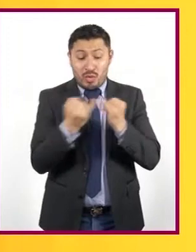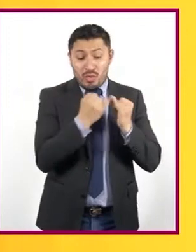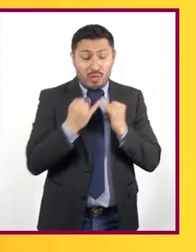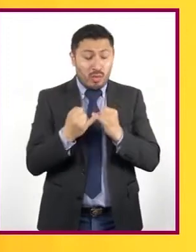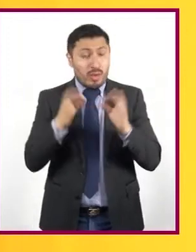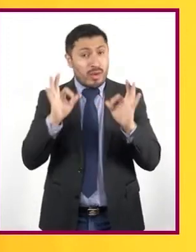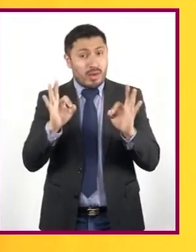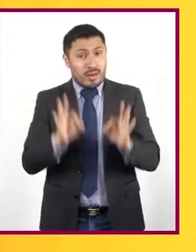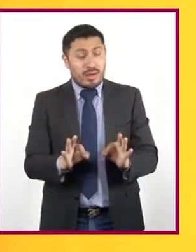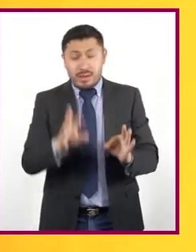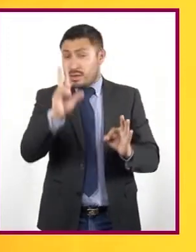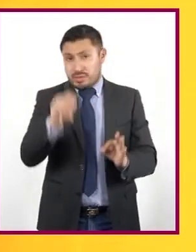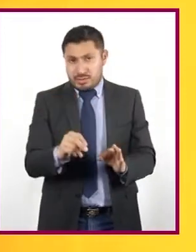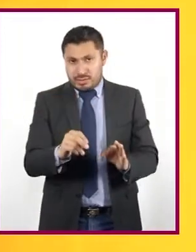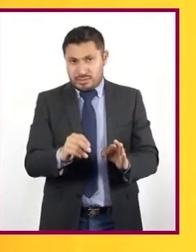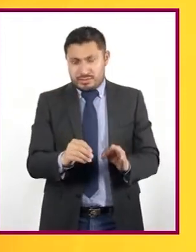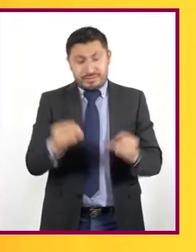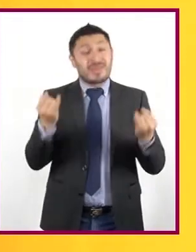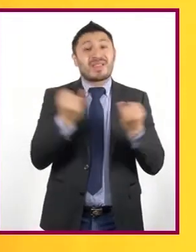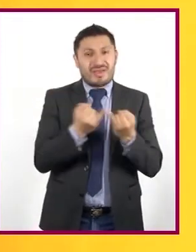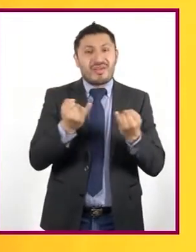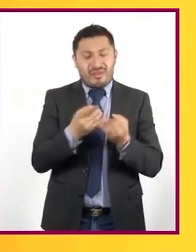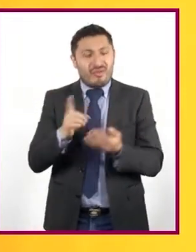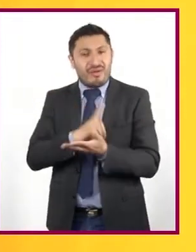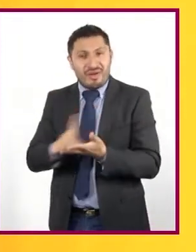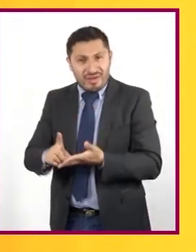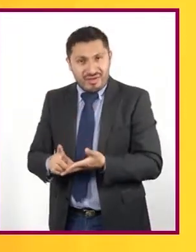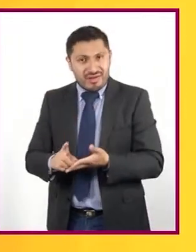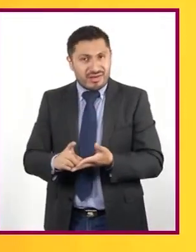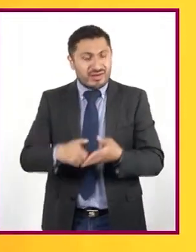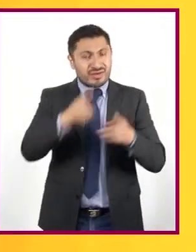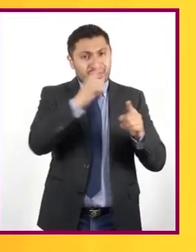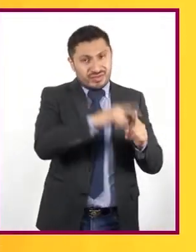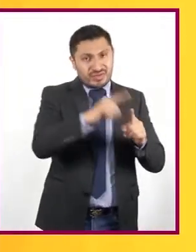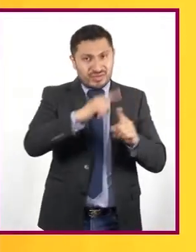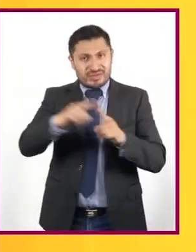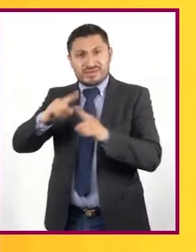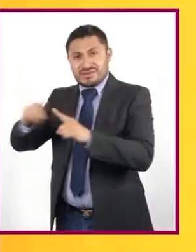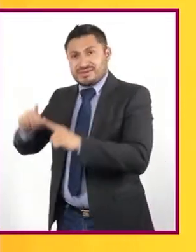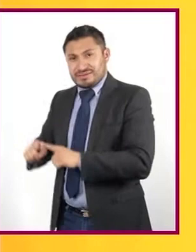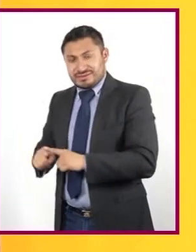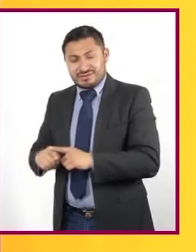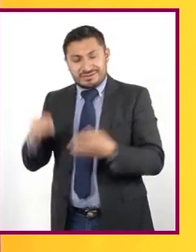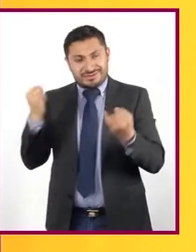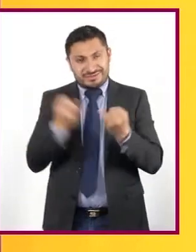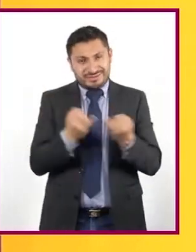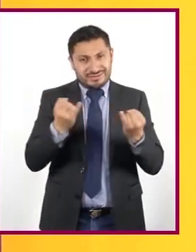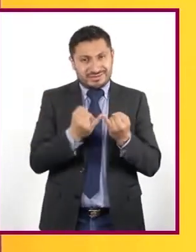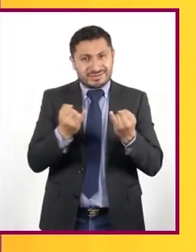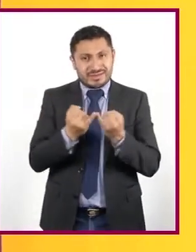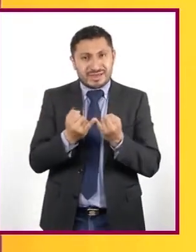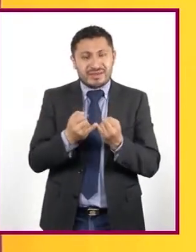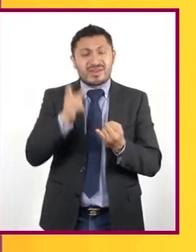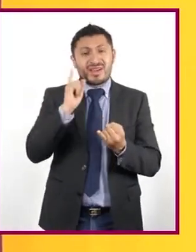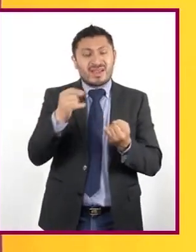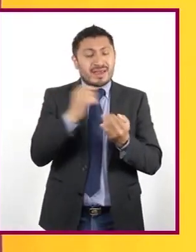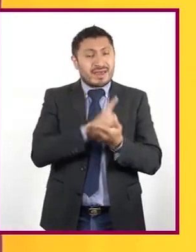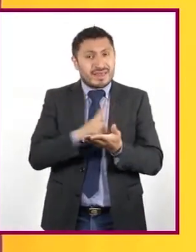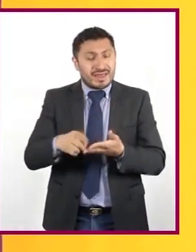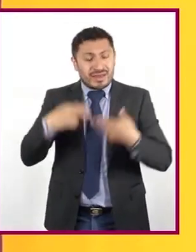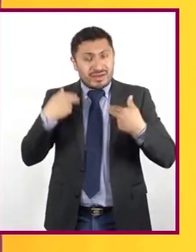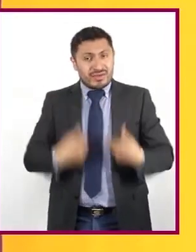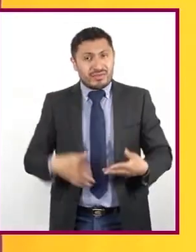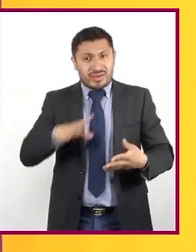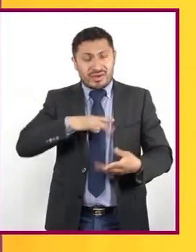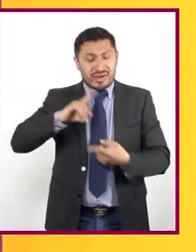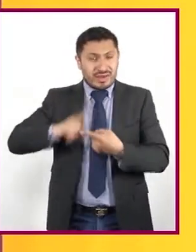curioso, somos iguales en nuestro derecho a ser diferentes. La igualdad es un derecho humano que se manifiesta